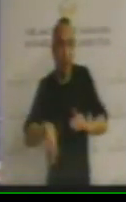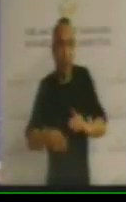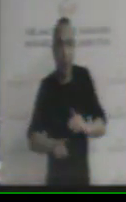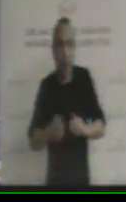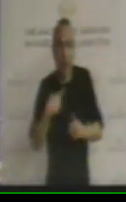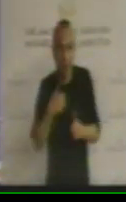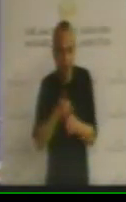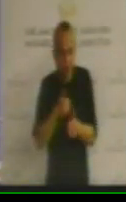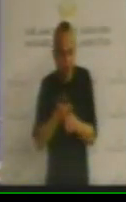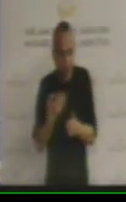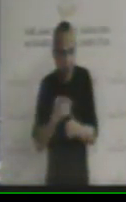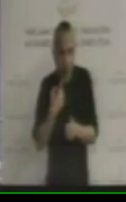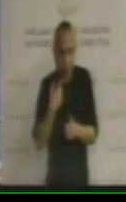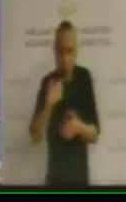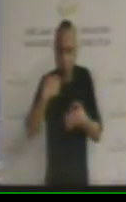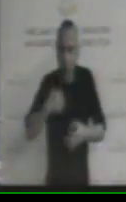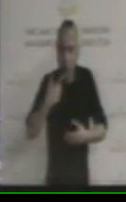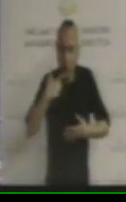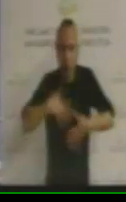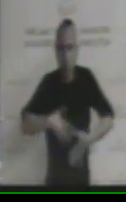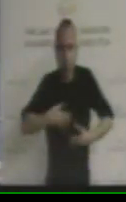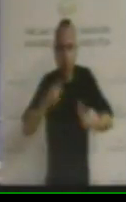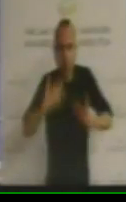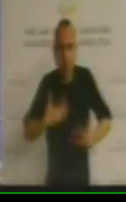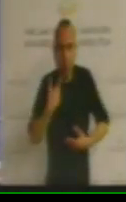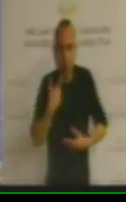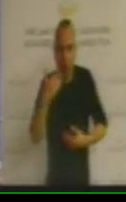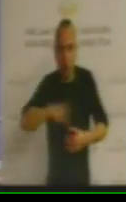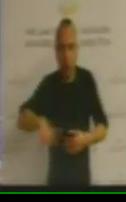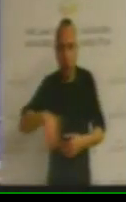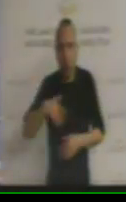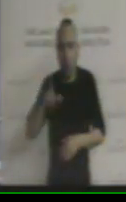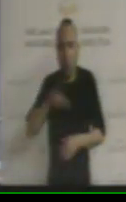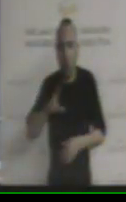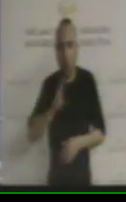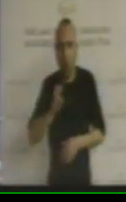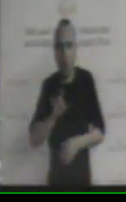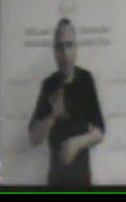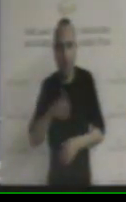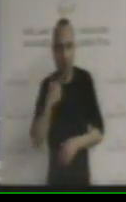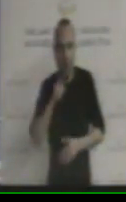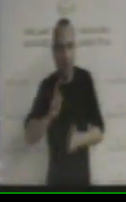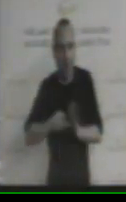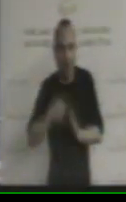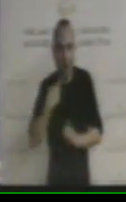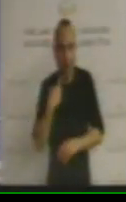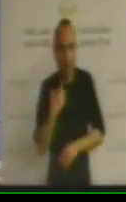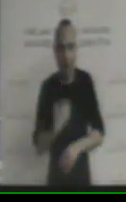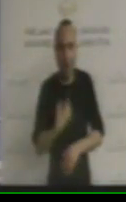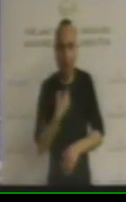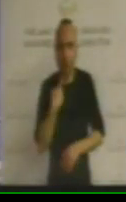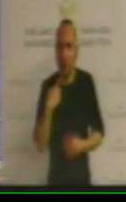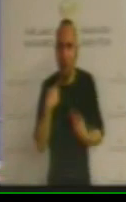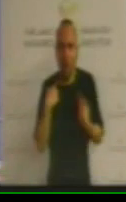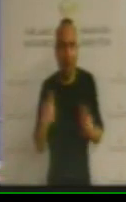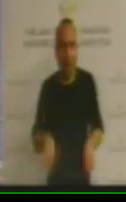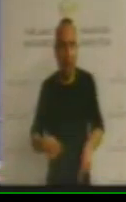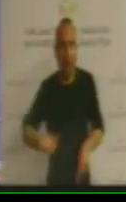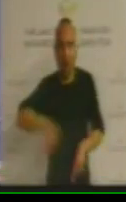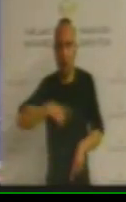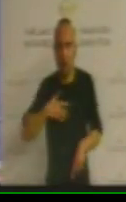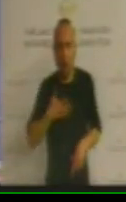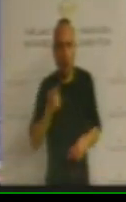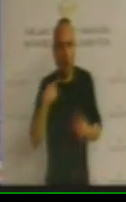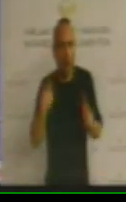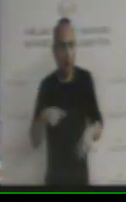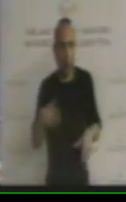interés superior del menor según la ley orgánica de julio de 2015. Es un fracaso social, un fracaso nuestro. Intervenir en